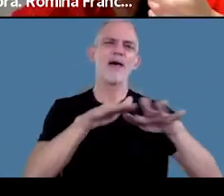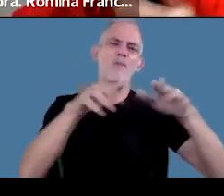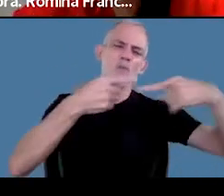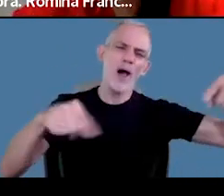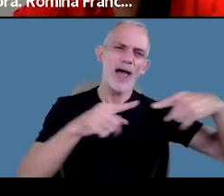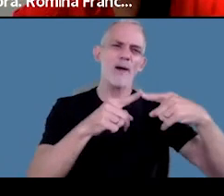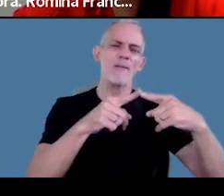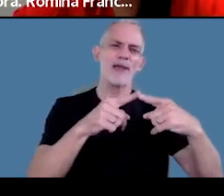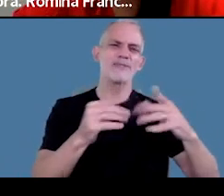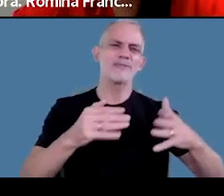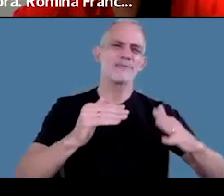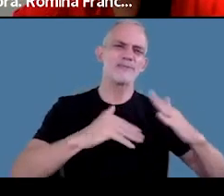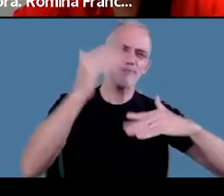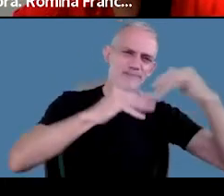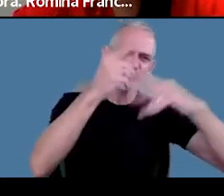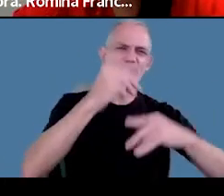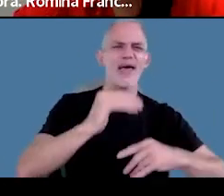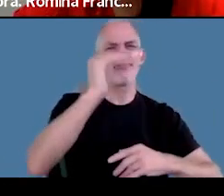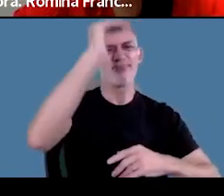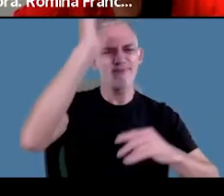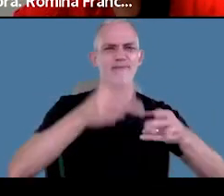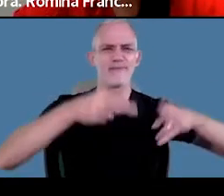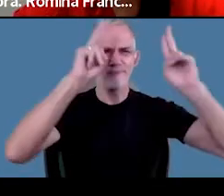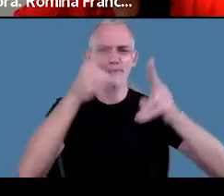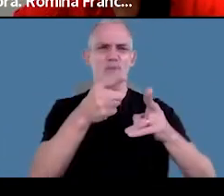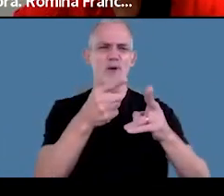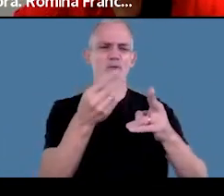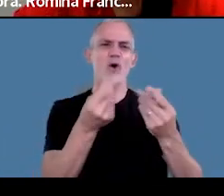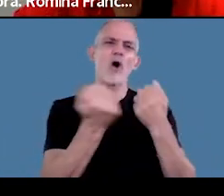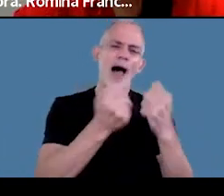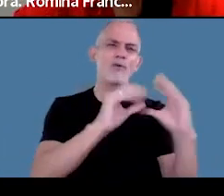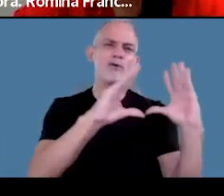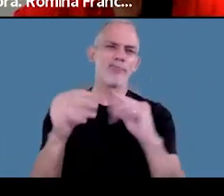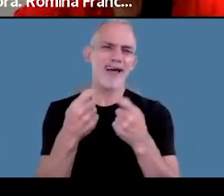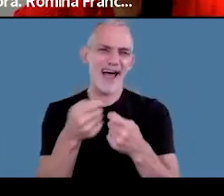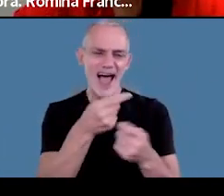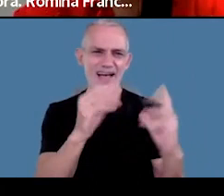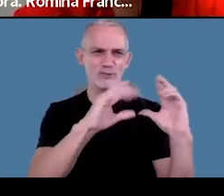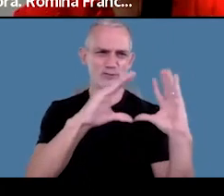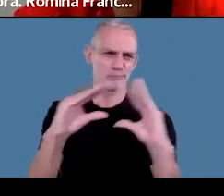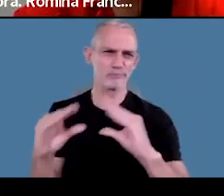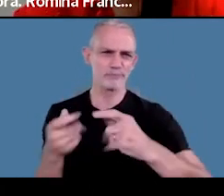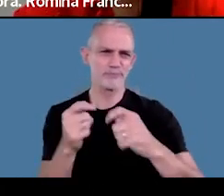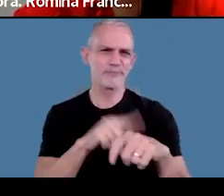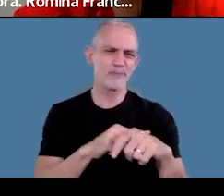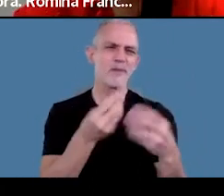les comenté, los bienes muebles, amortizables, no amortizables, todo el tema de